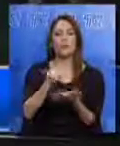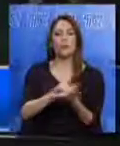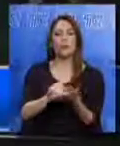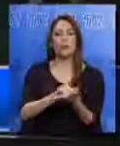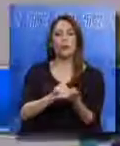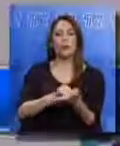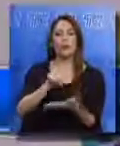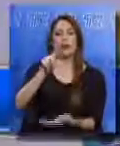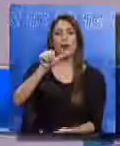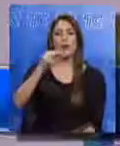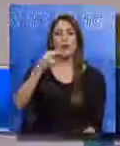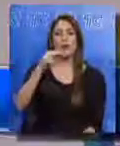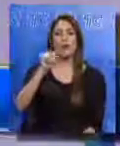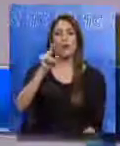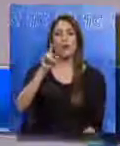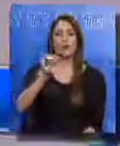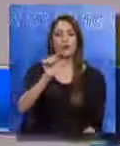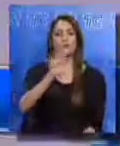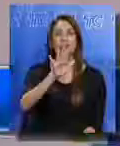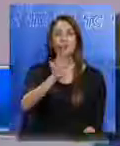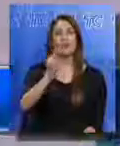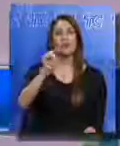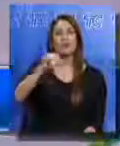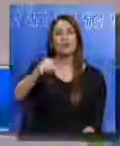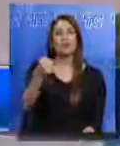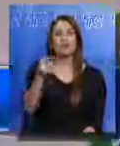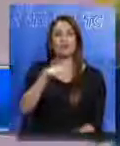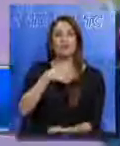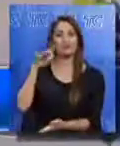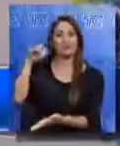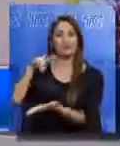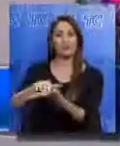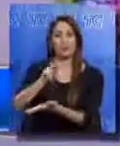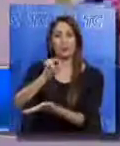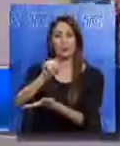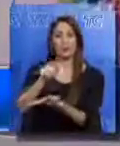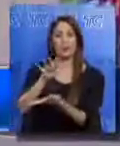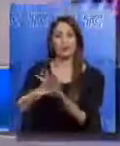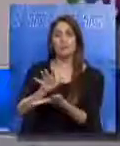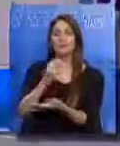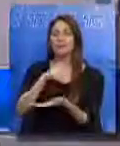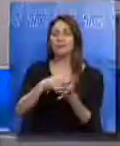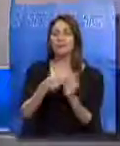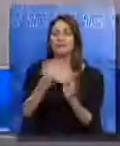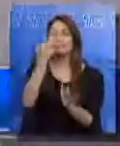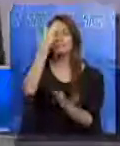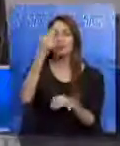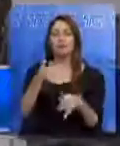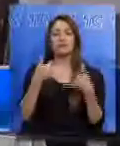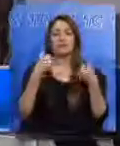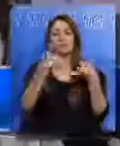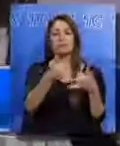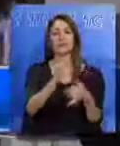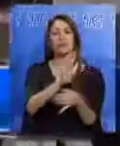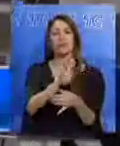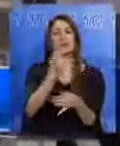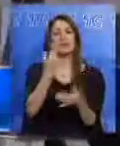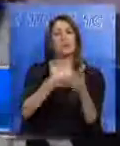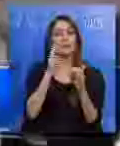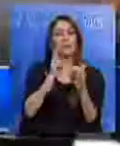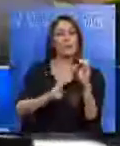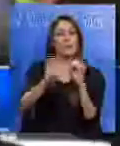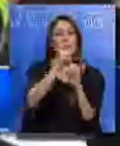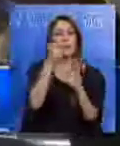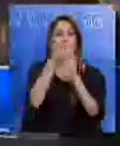la madrugada de hoy. En esta ciudad, el mandatario participará de la premier del programa The Royal Tour,